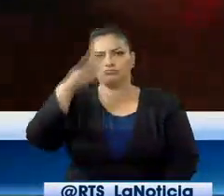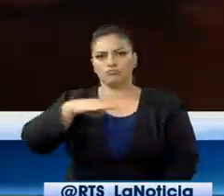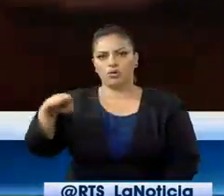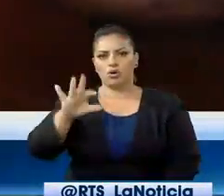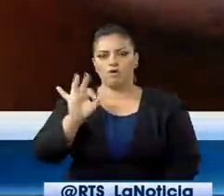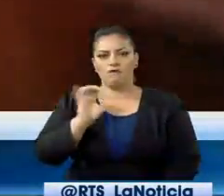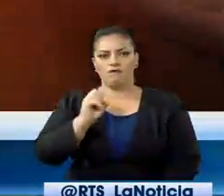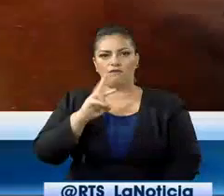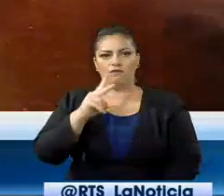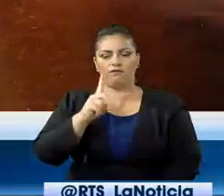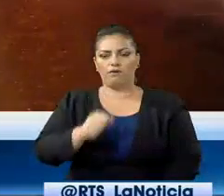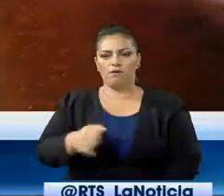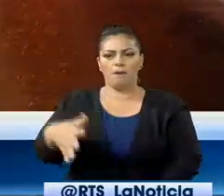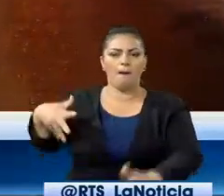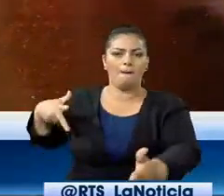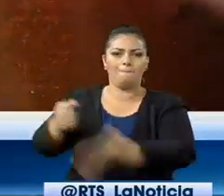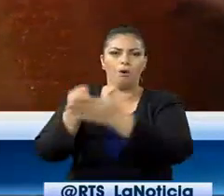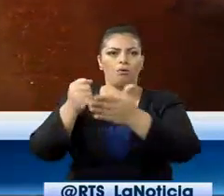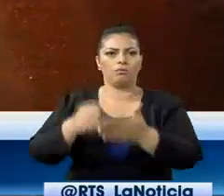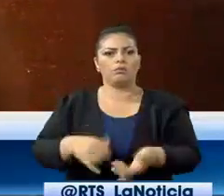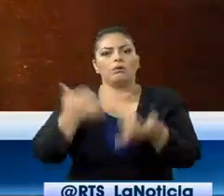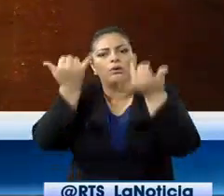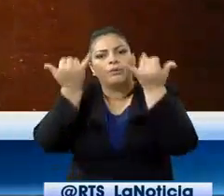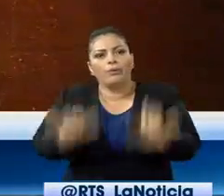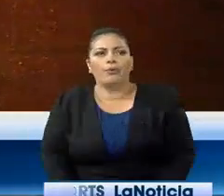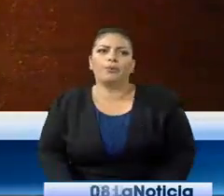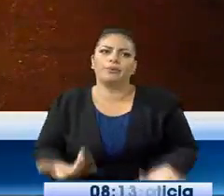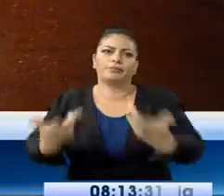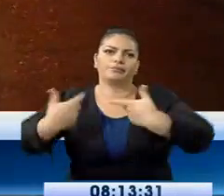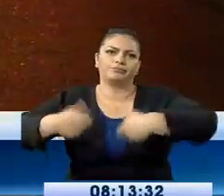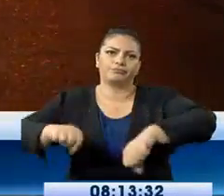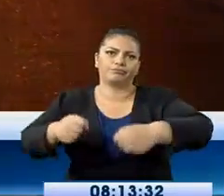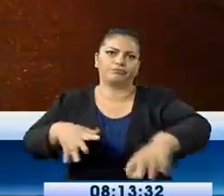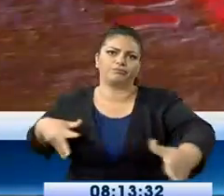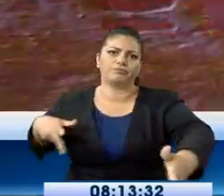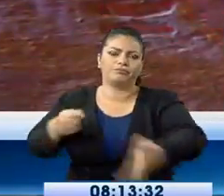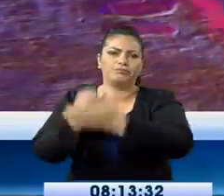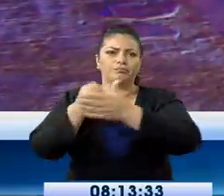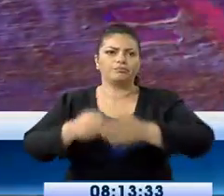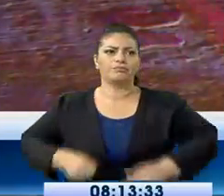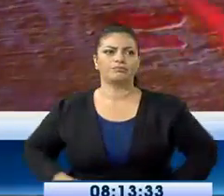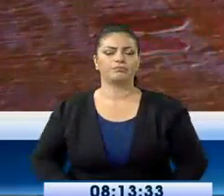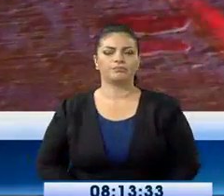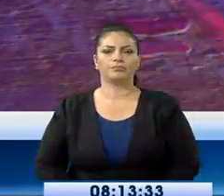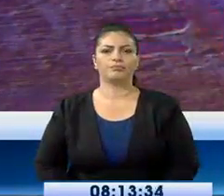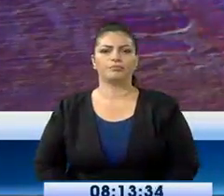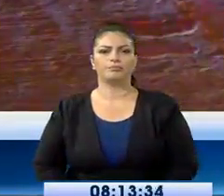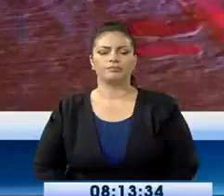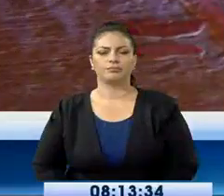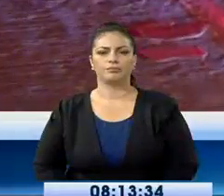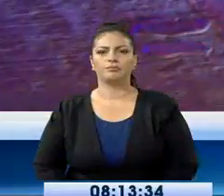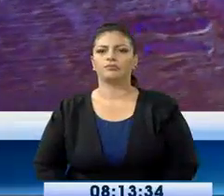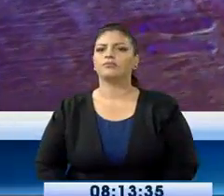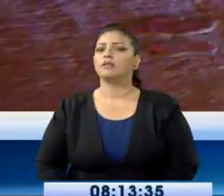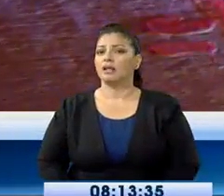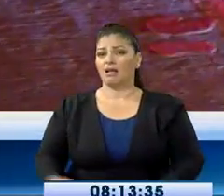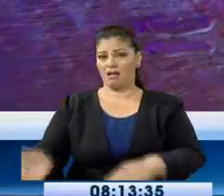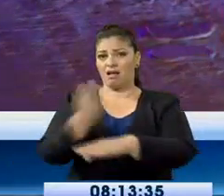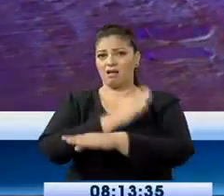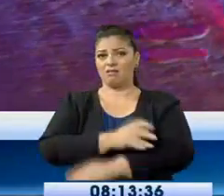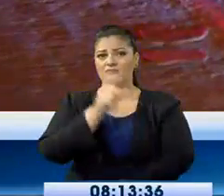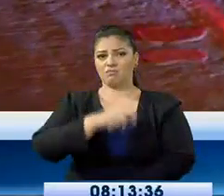la Ford 350. Y ahorita se accidenta la moto, el joven se quiebra la pierna. Y hemos visto siquiera unas 10 muertes por